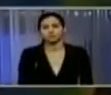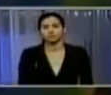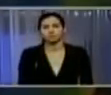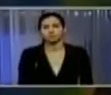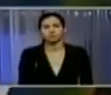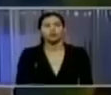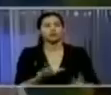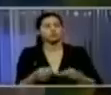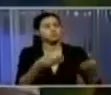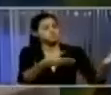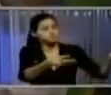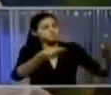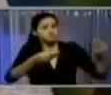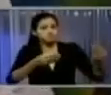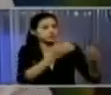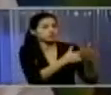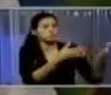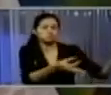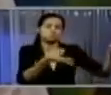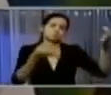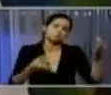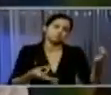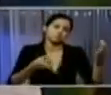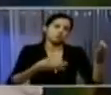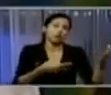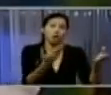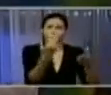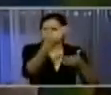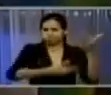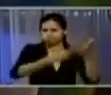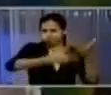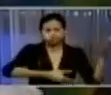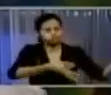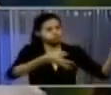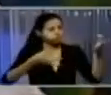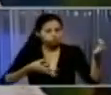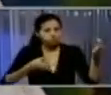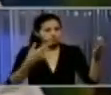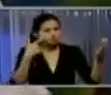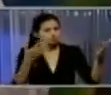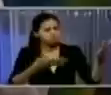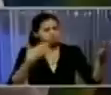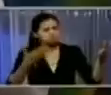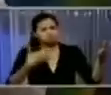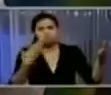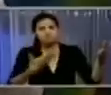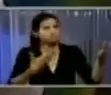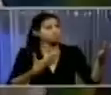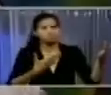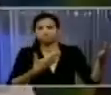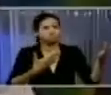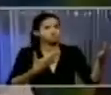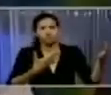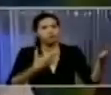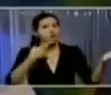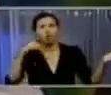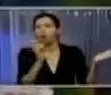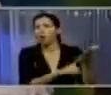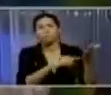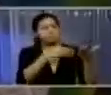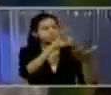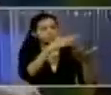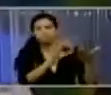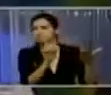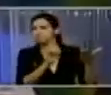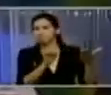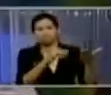recaudos, XXX, no han cumplido con los extremos constitucionales